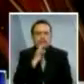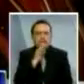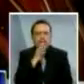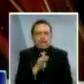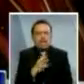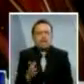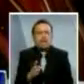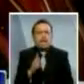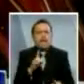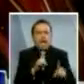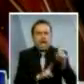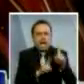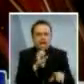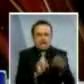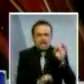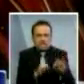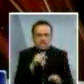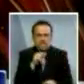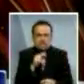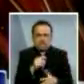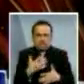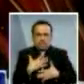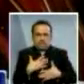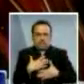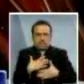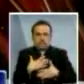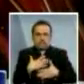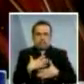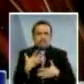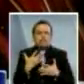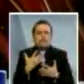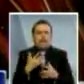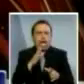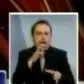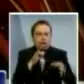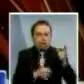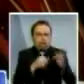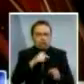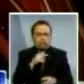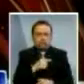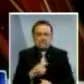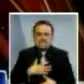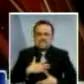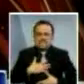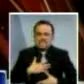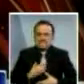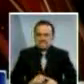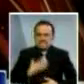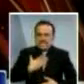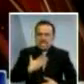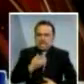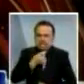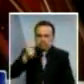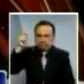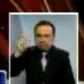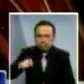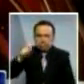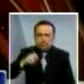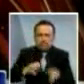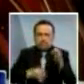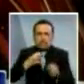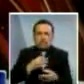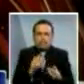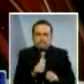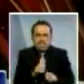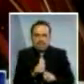que hay jueces de la República que están siendo atemorizados y que están sintiendo temor a la hora de dictar una sentencia judicial,